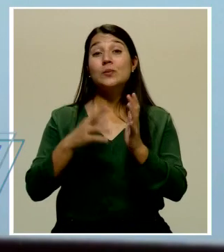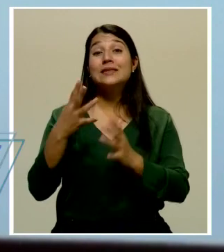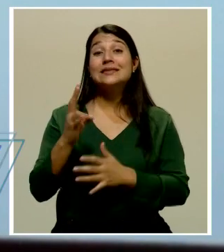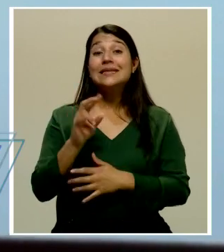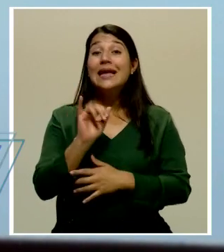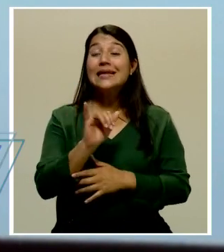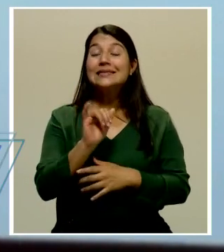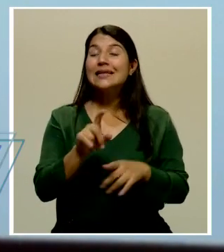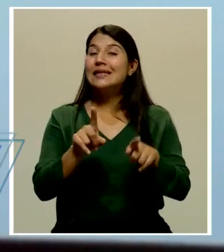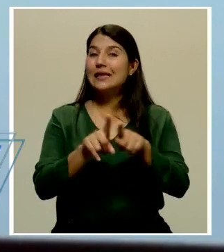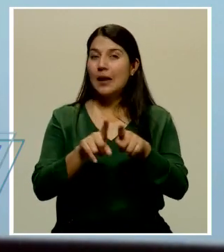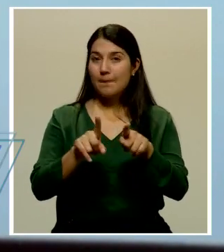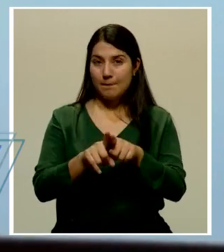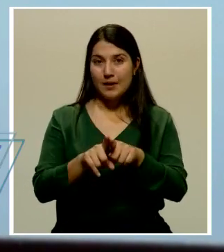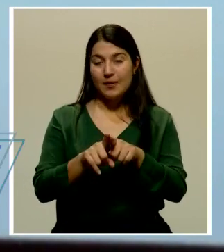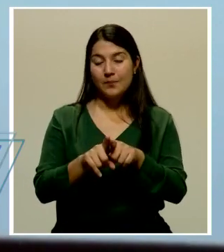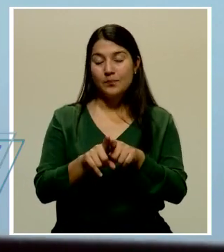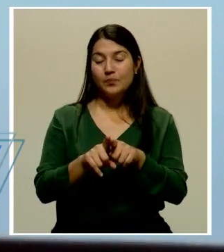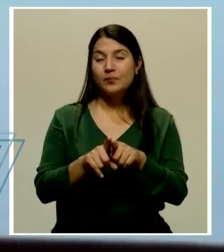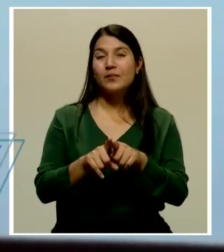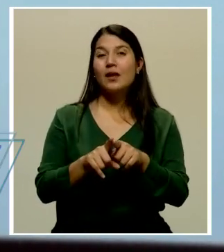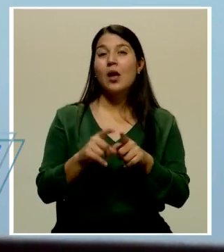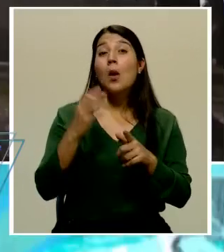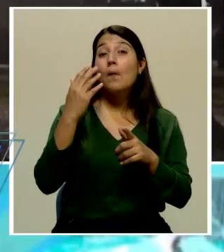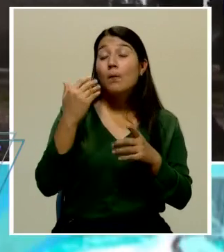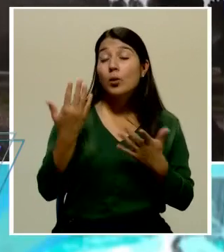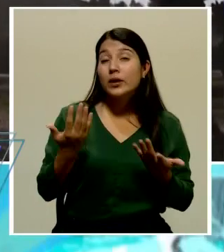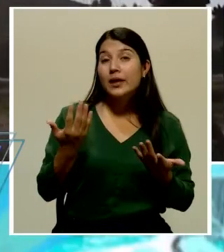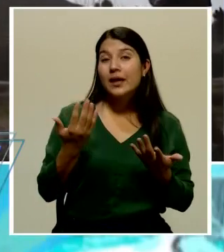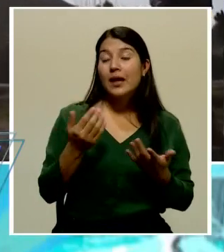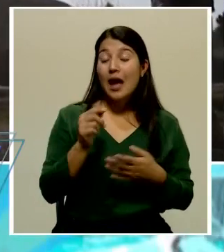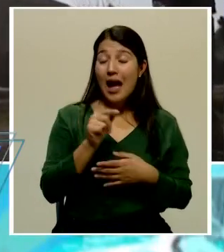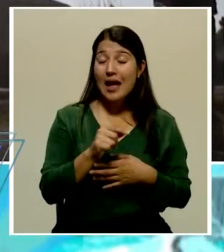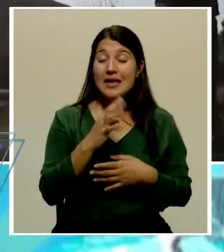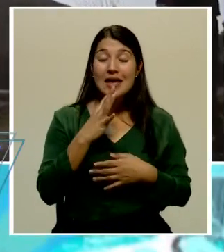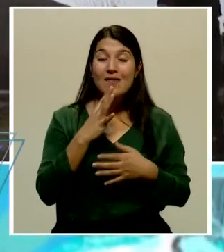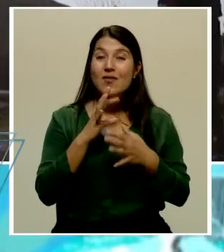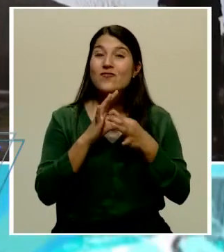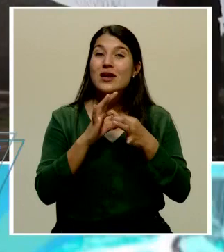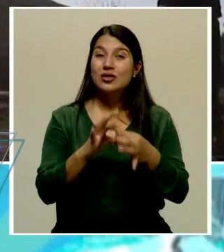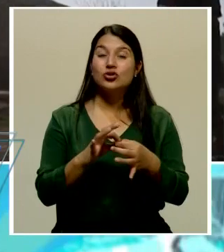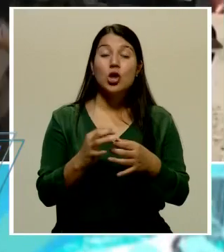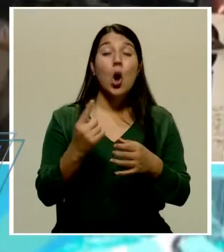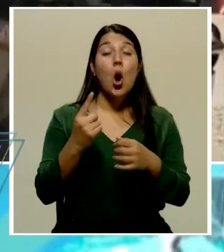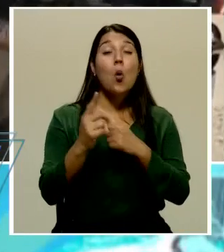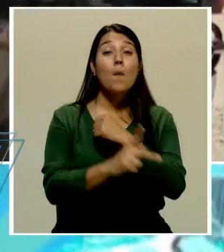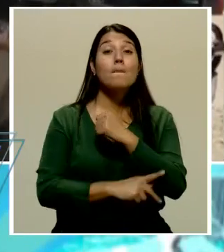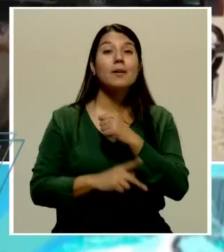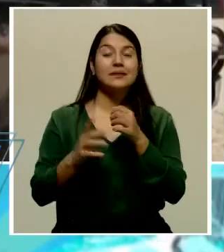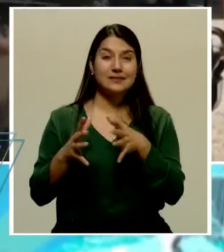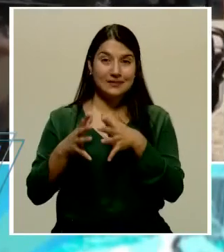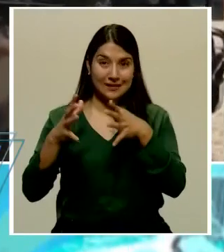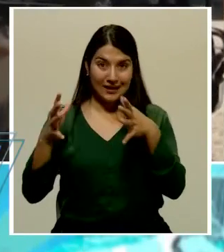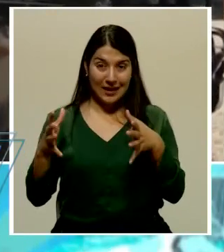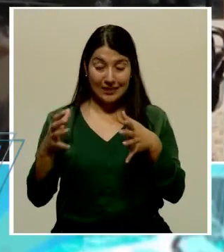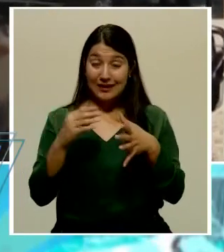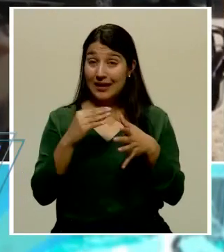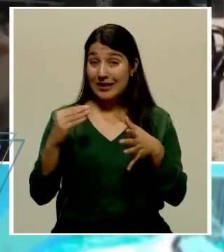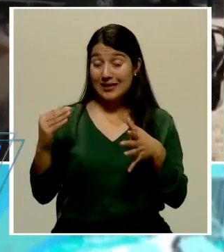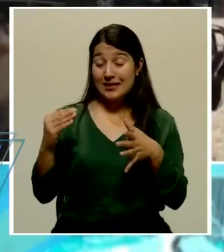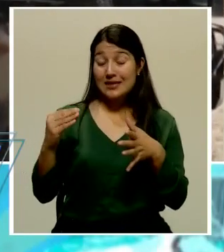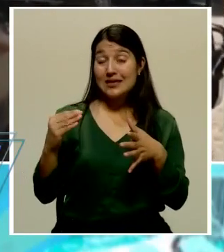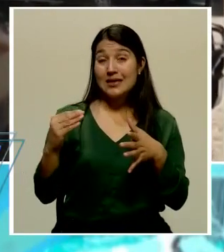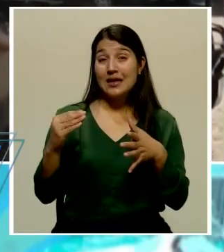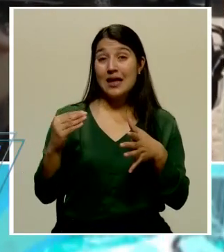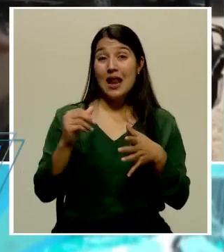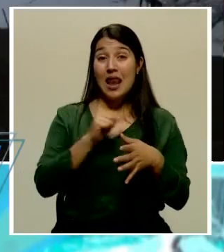es paradigmática en ese sentido, porque se toca una de las grandes potencias, y no en vano la reacción que ha